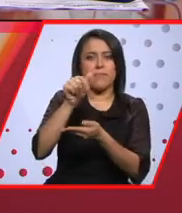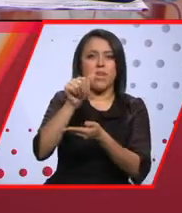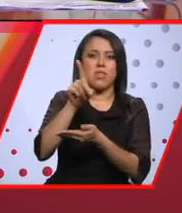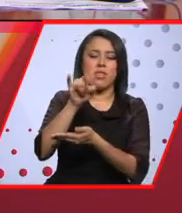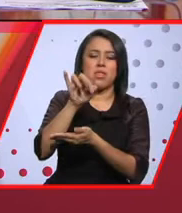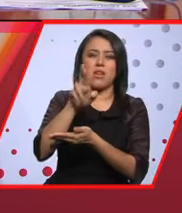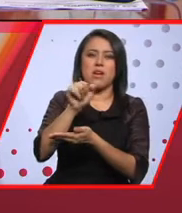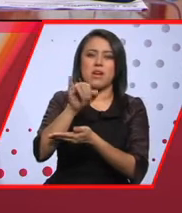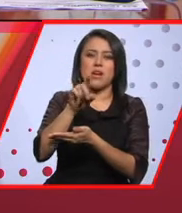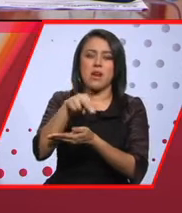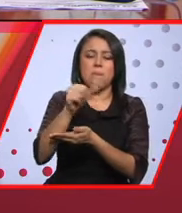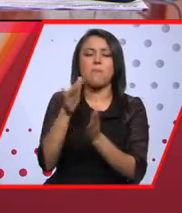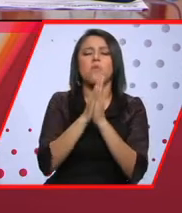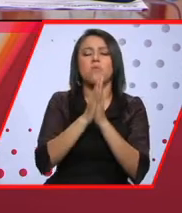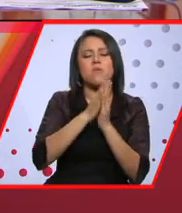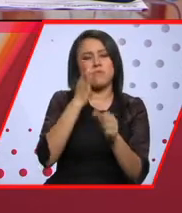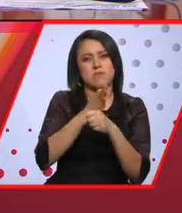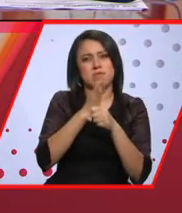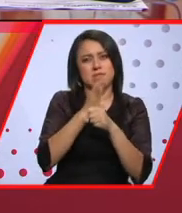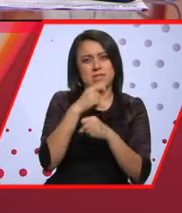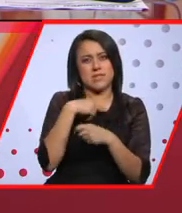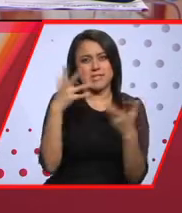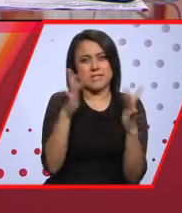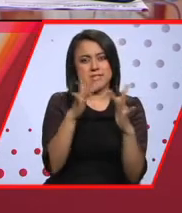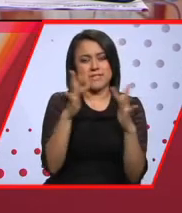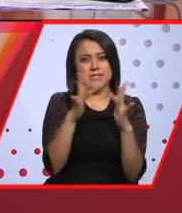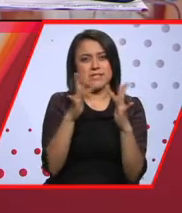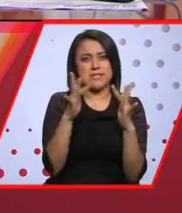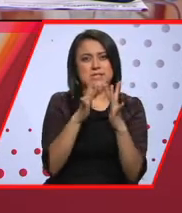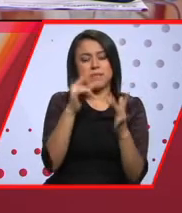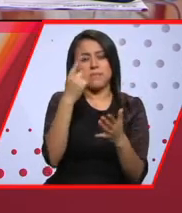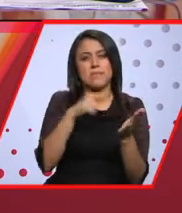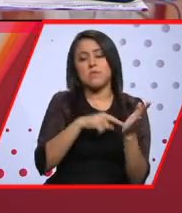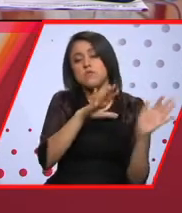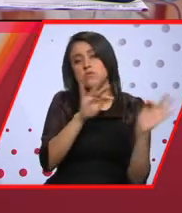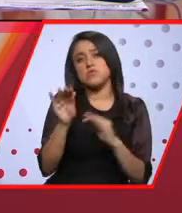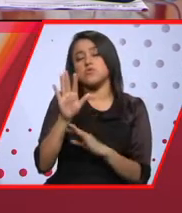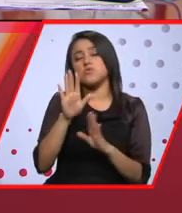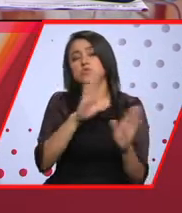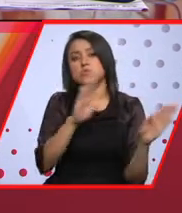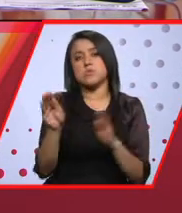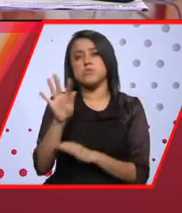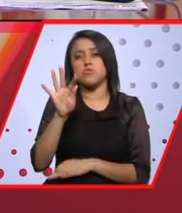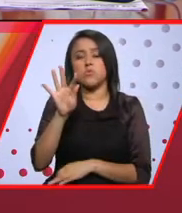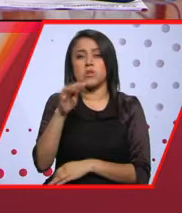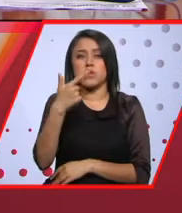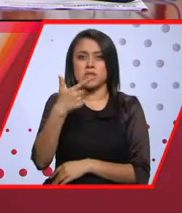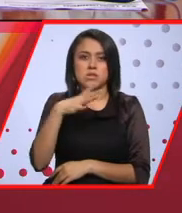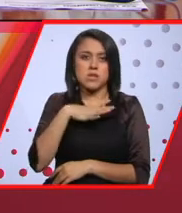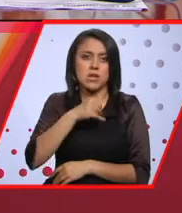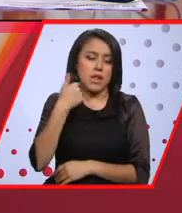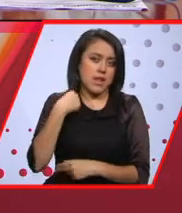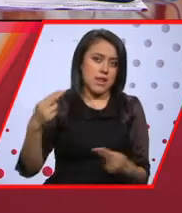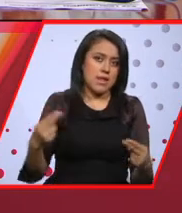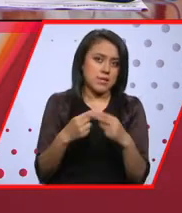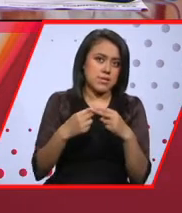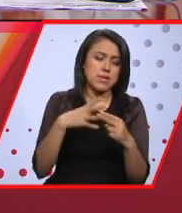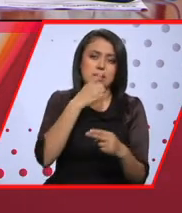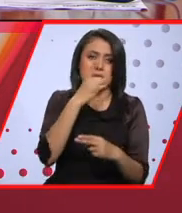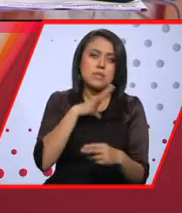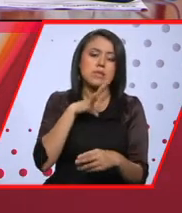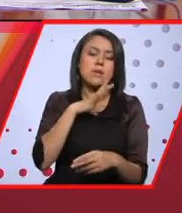Encargo. Con mucho gusto, ahorita le contactamos. Si nació en el 47, su acta de nacimiento original, la antigua, la que él tiene de siempre,